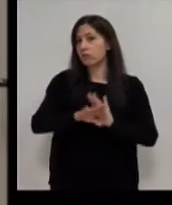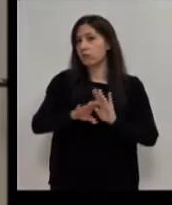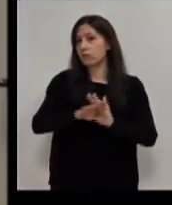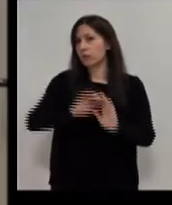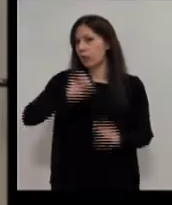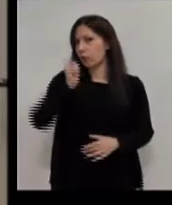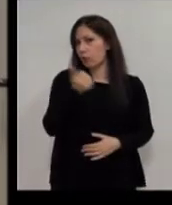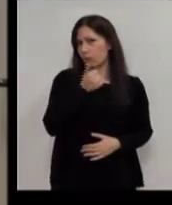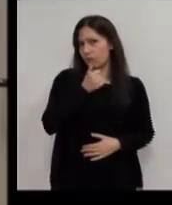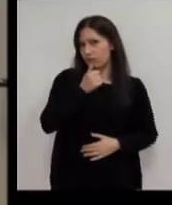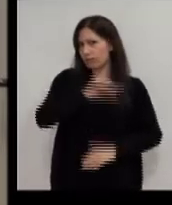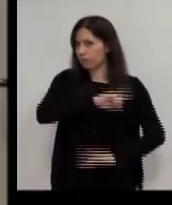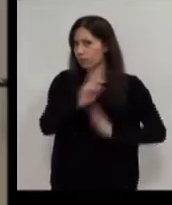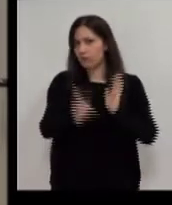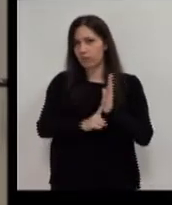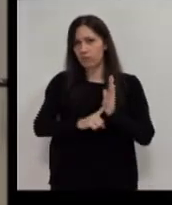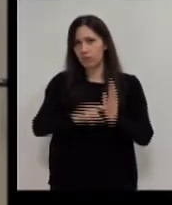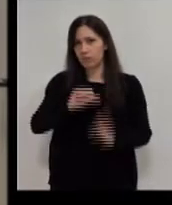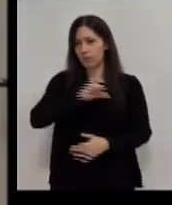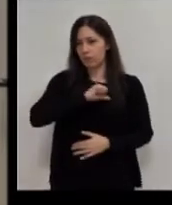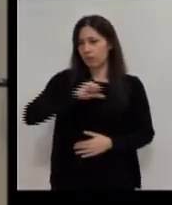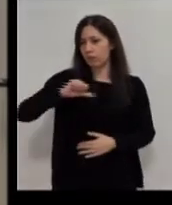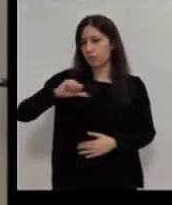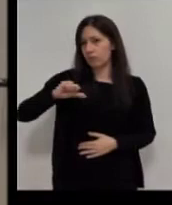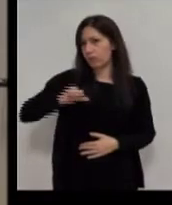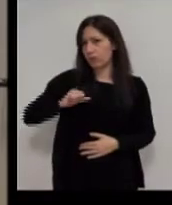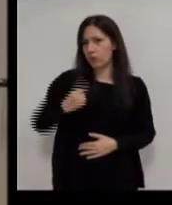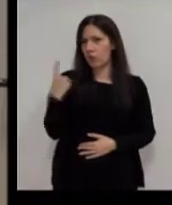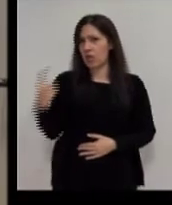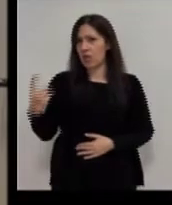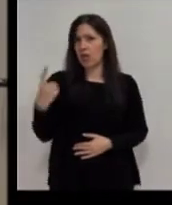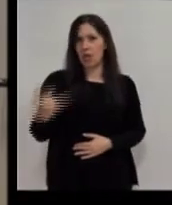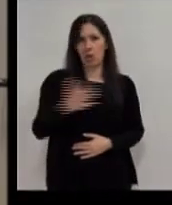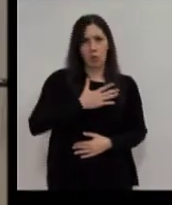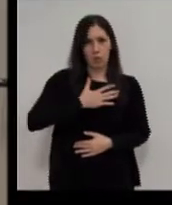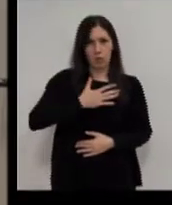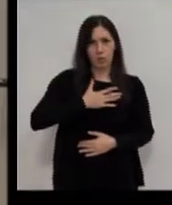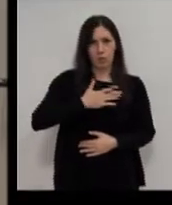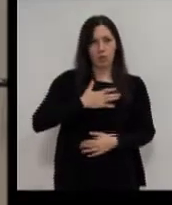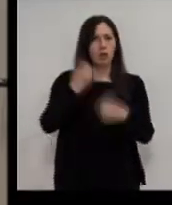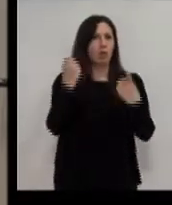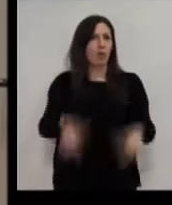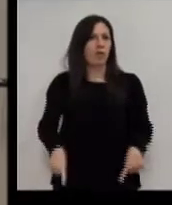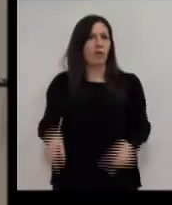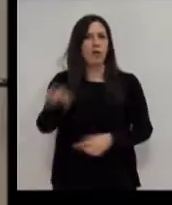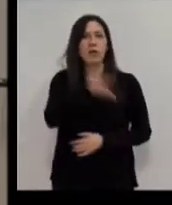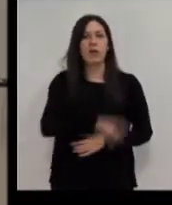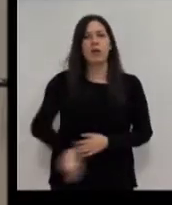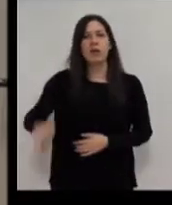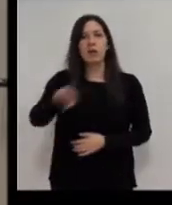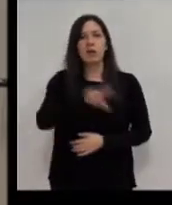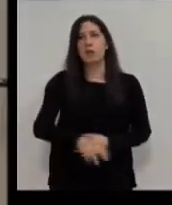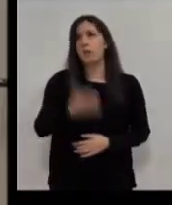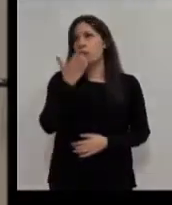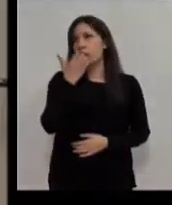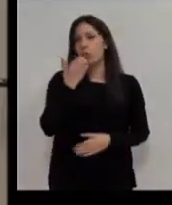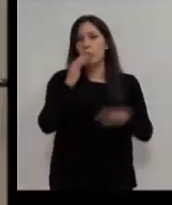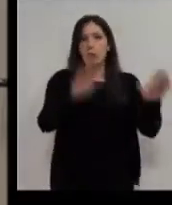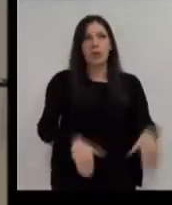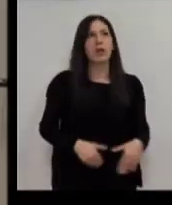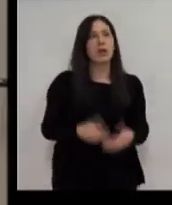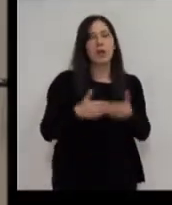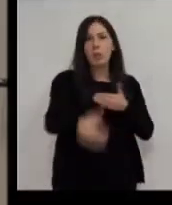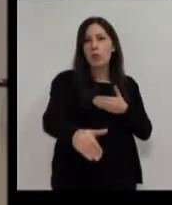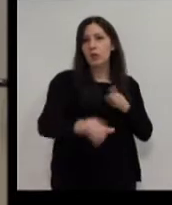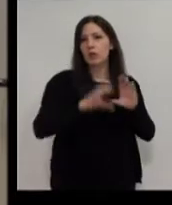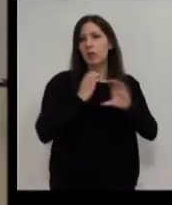permanecen absolutamente, digamos, confidenciales y privativos de la persona. Así no tenemos que andar repitiendo